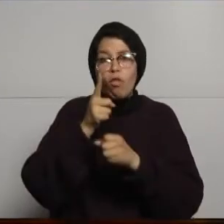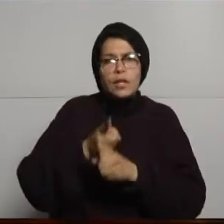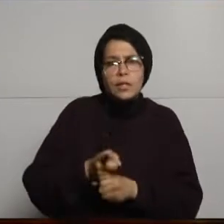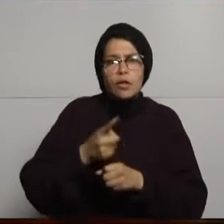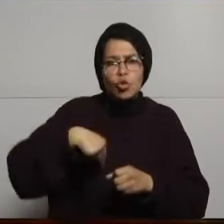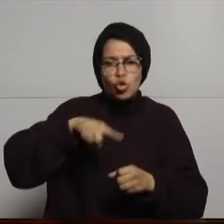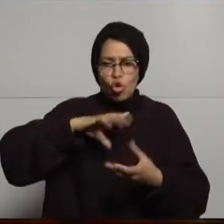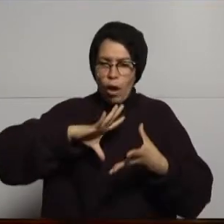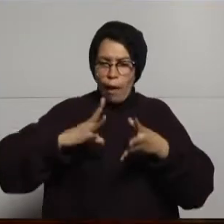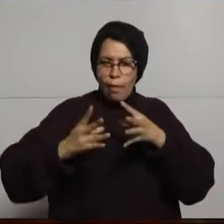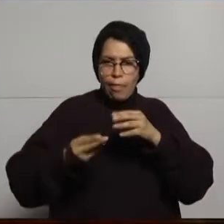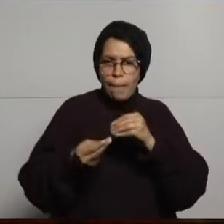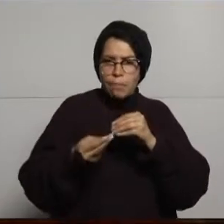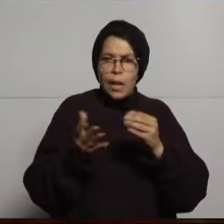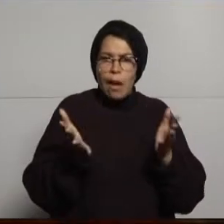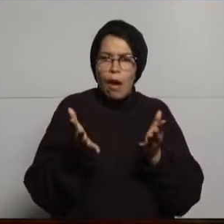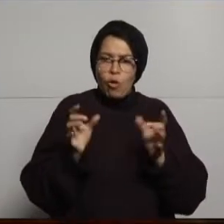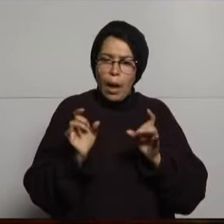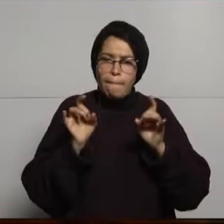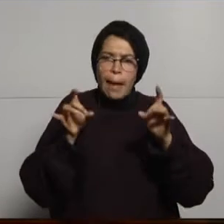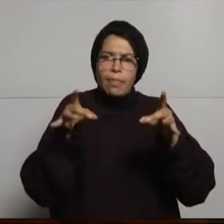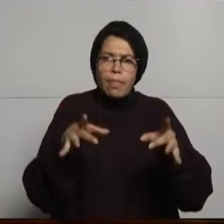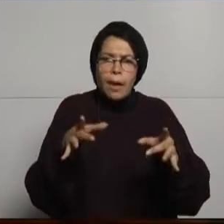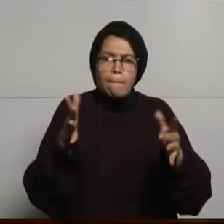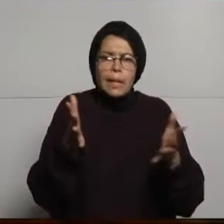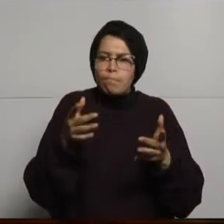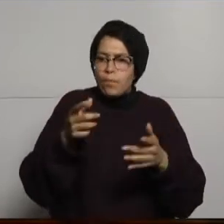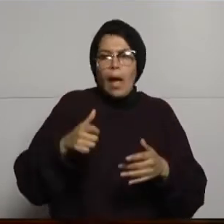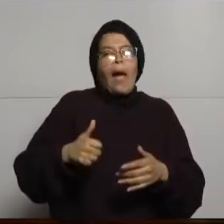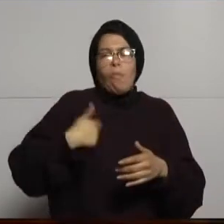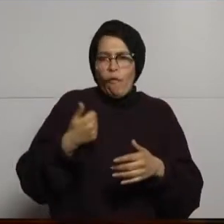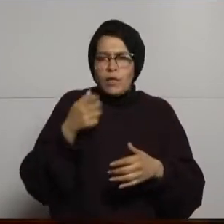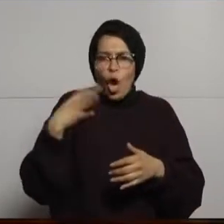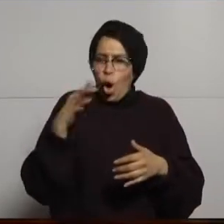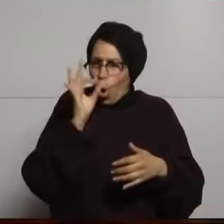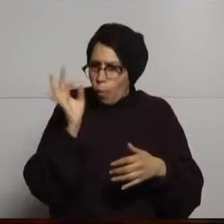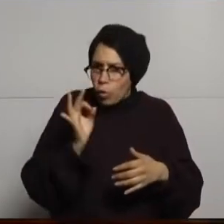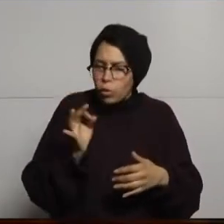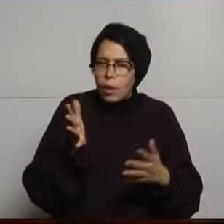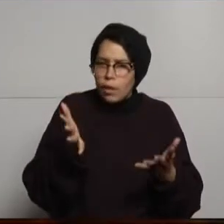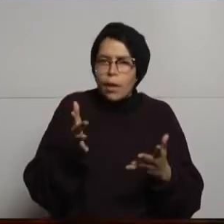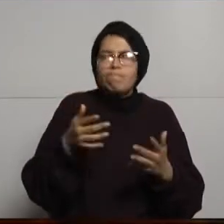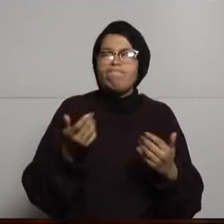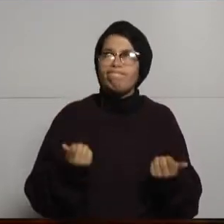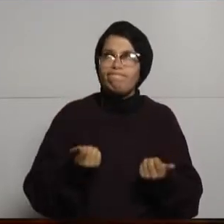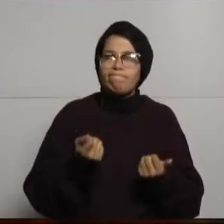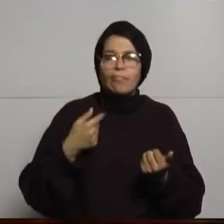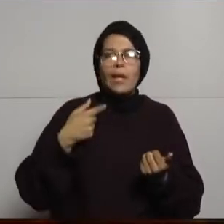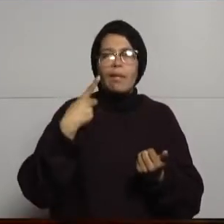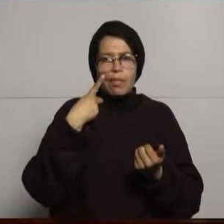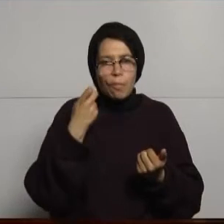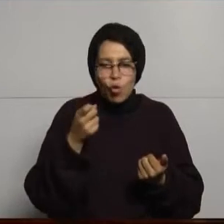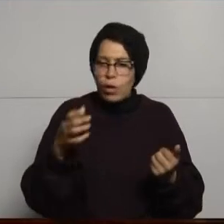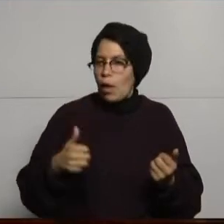este contexto y creo también que aprovechamos la oportunidad. A veces estas situaciones te dejan en un momento en que vos decís, bueno, aprovecho